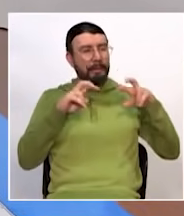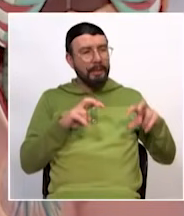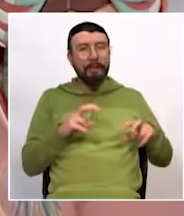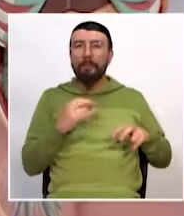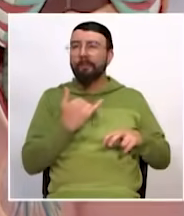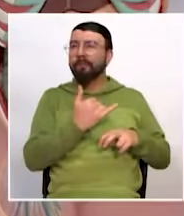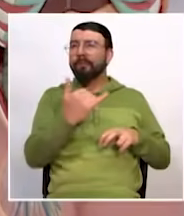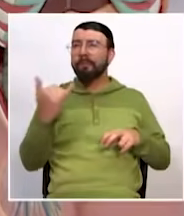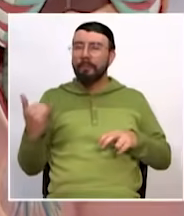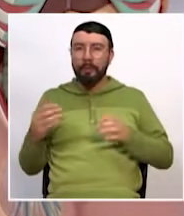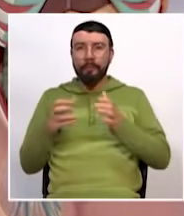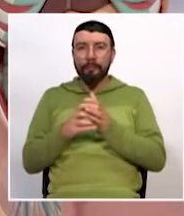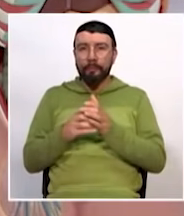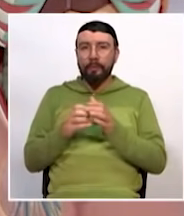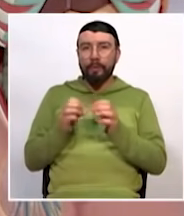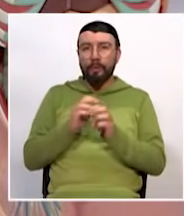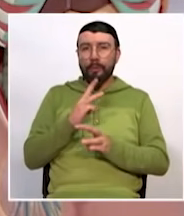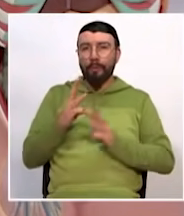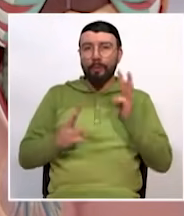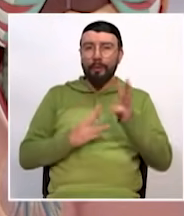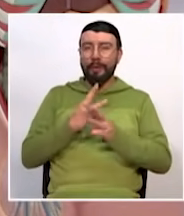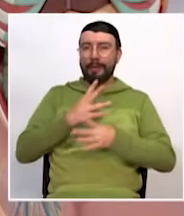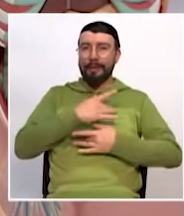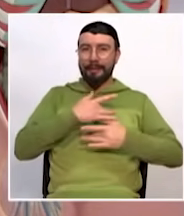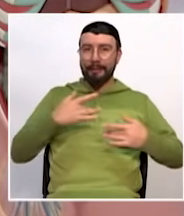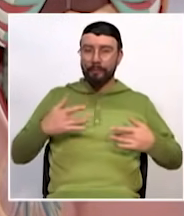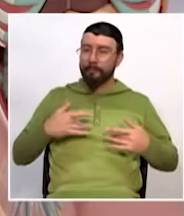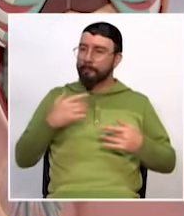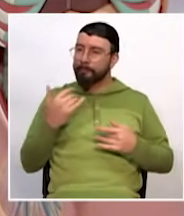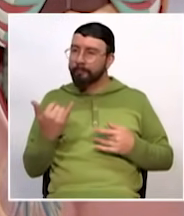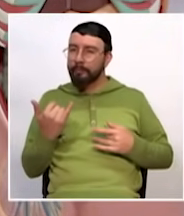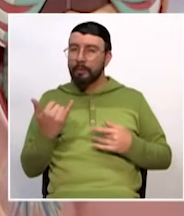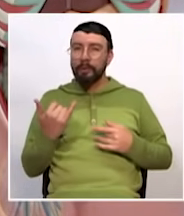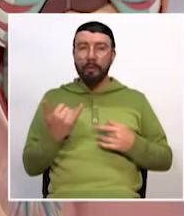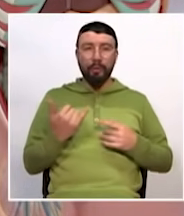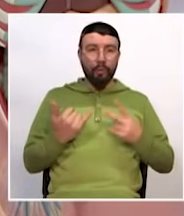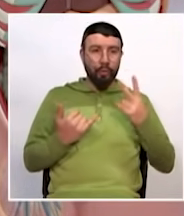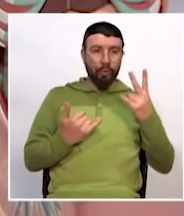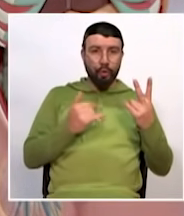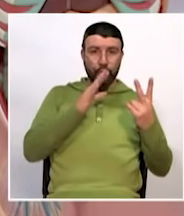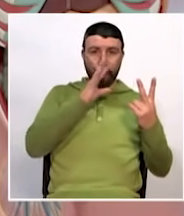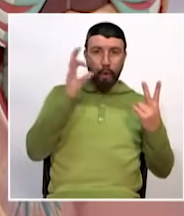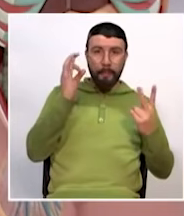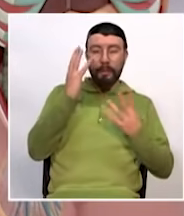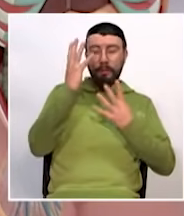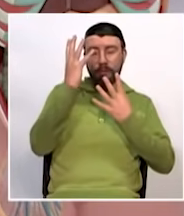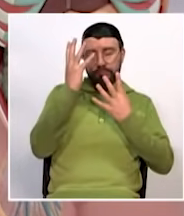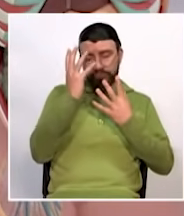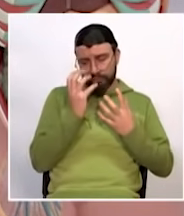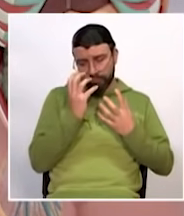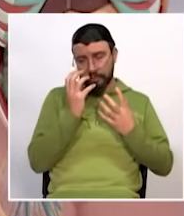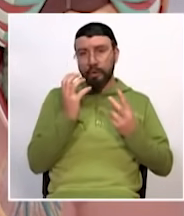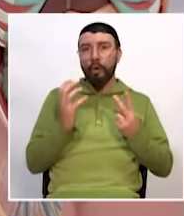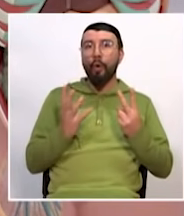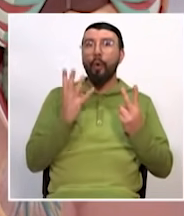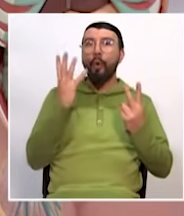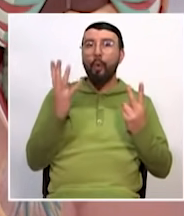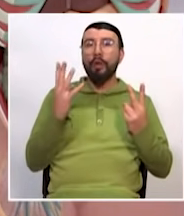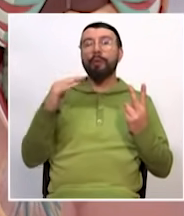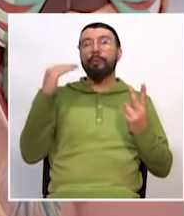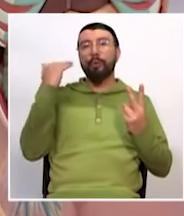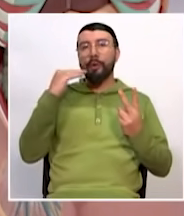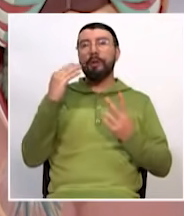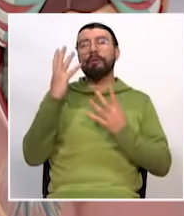organización mundial de la salud por cada dos hombres deprimidos hay cuatro mujeres deprimidas